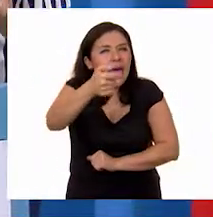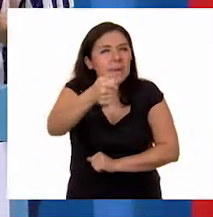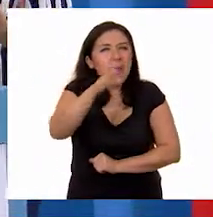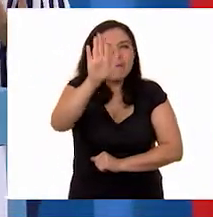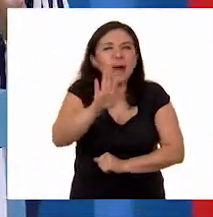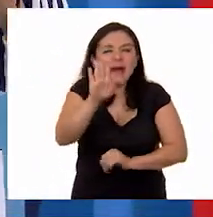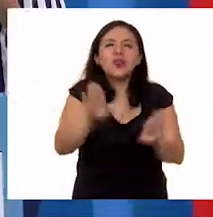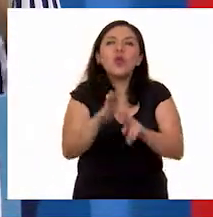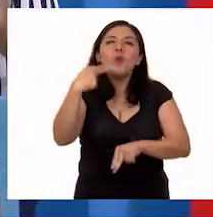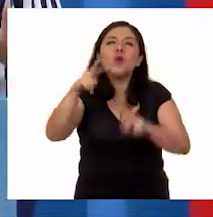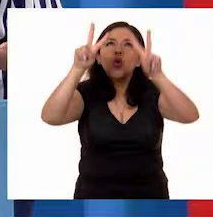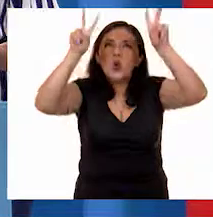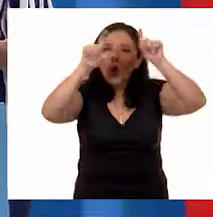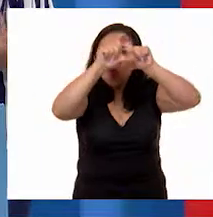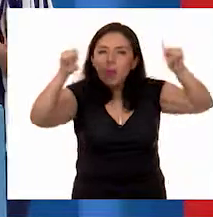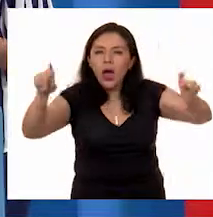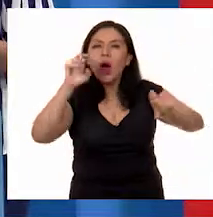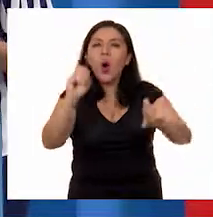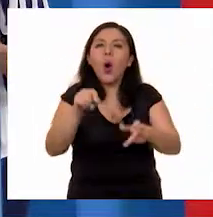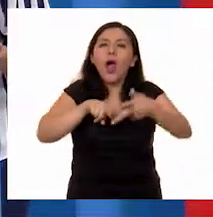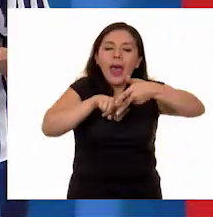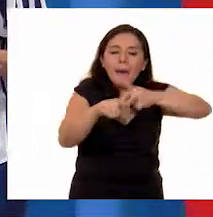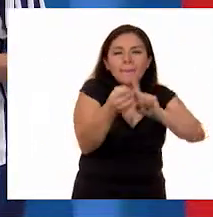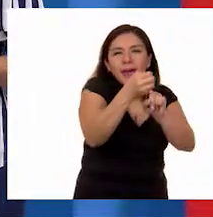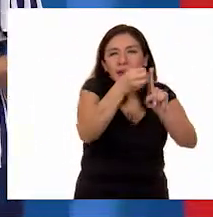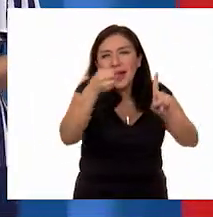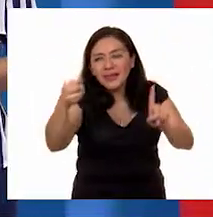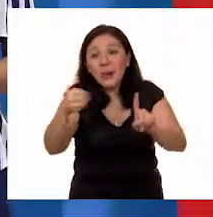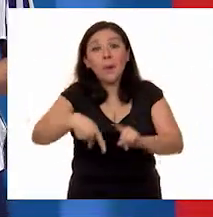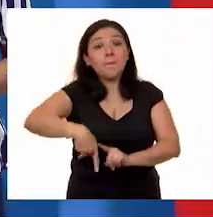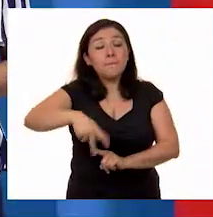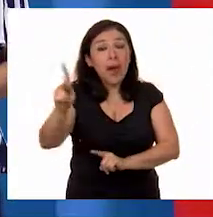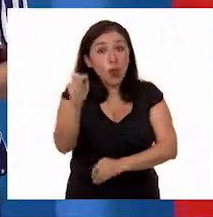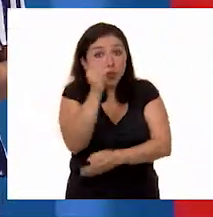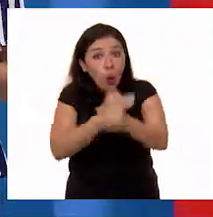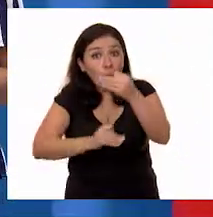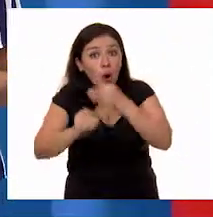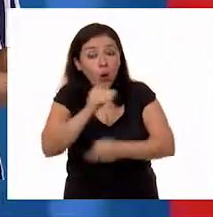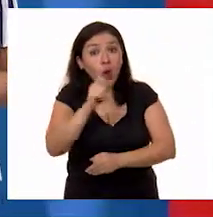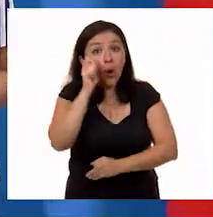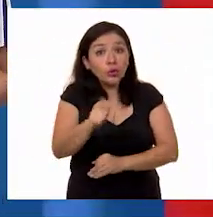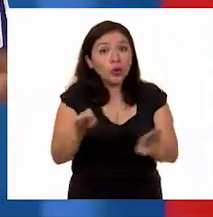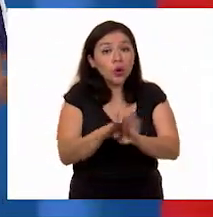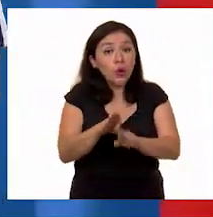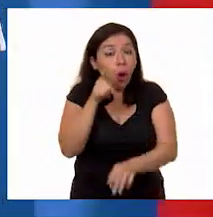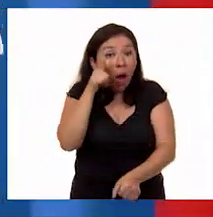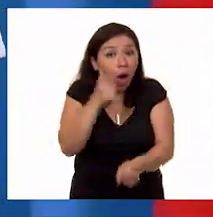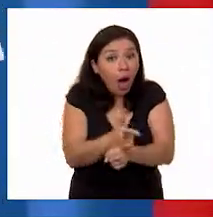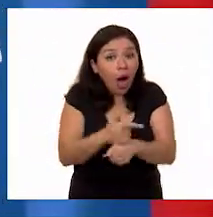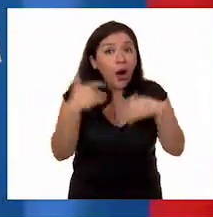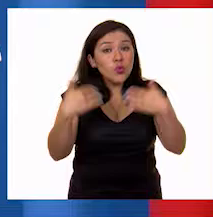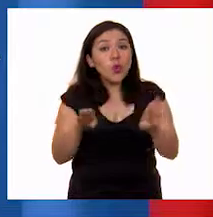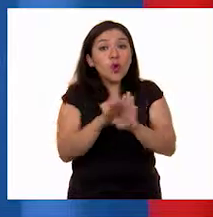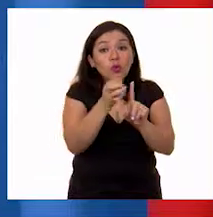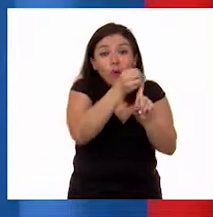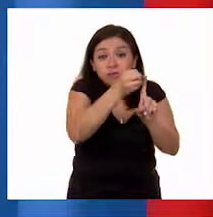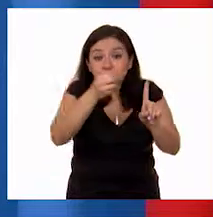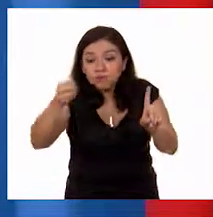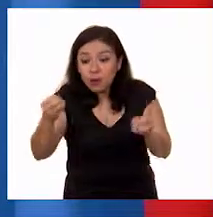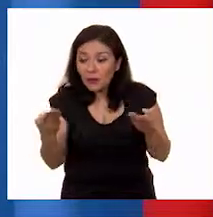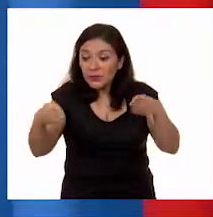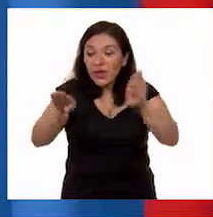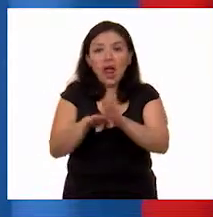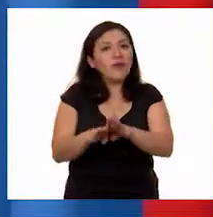como un título, una introducción. Sin embargo, no en todos los casos era muy evidente un desarrollo y un